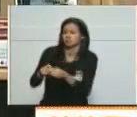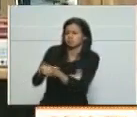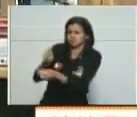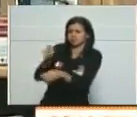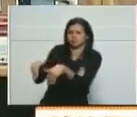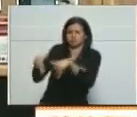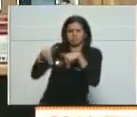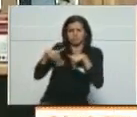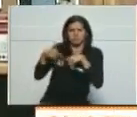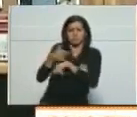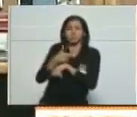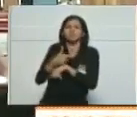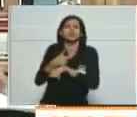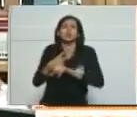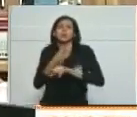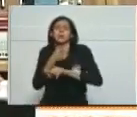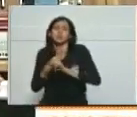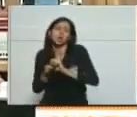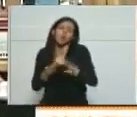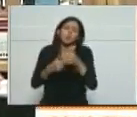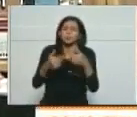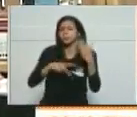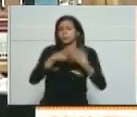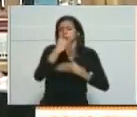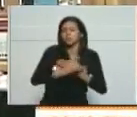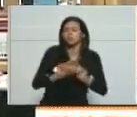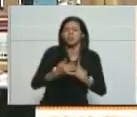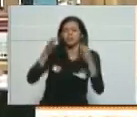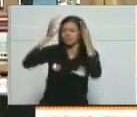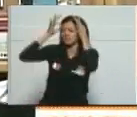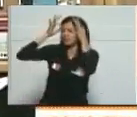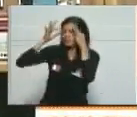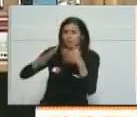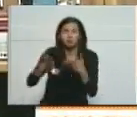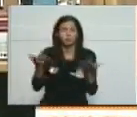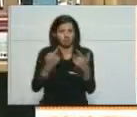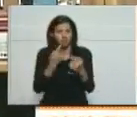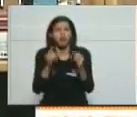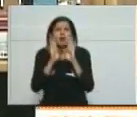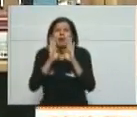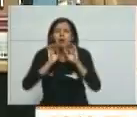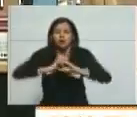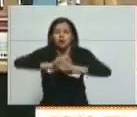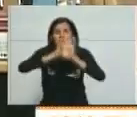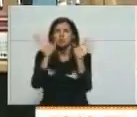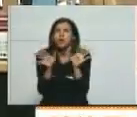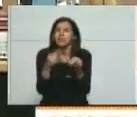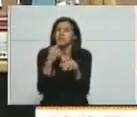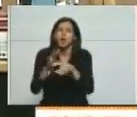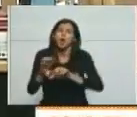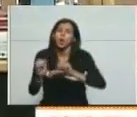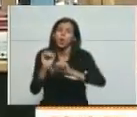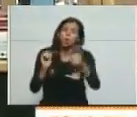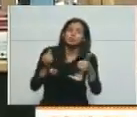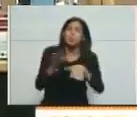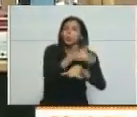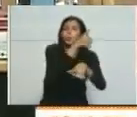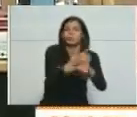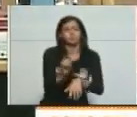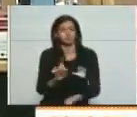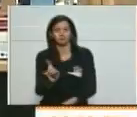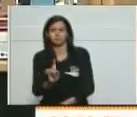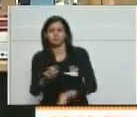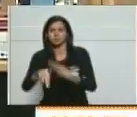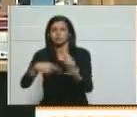proyecto. Me voy porque me fastidié. Pero no esté poniendo excusas y echando la culpa a los demás. La